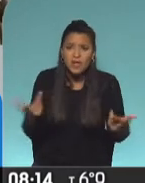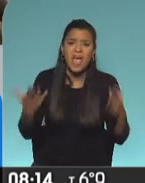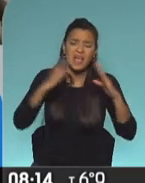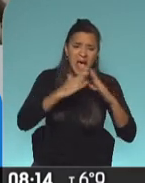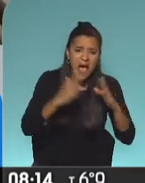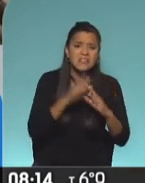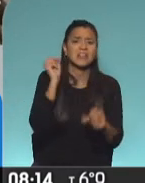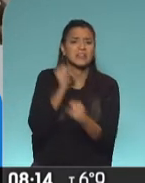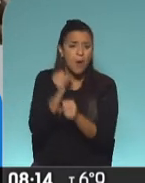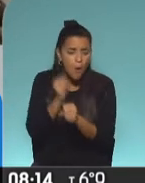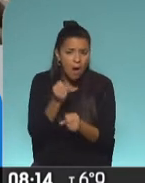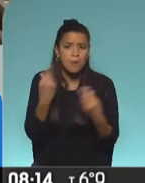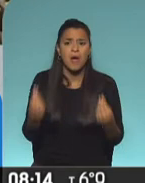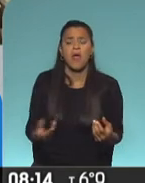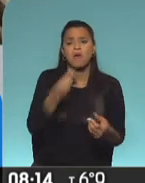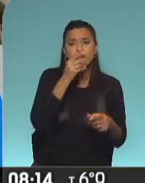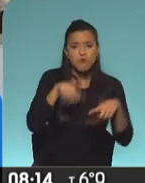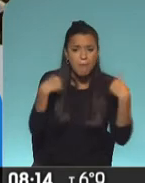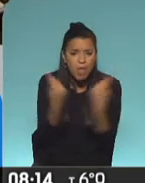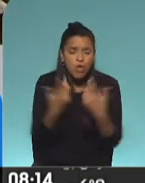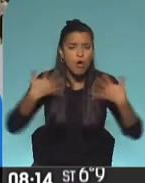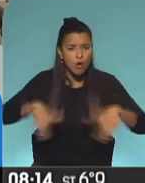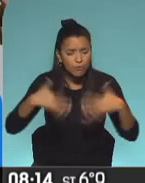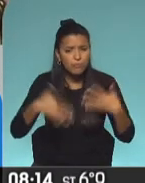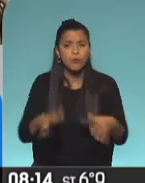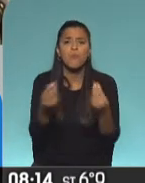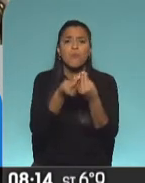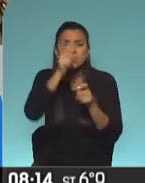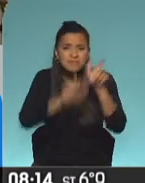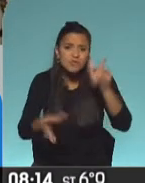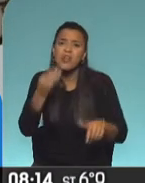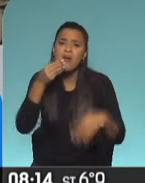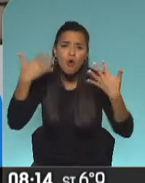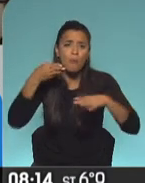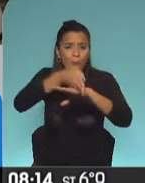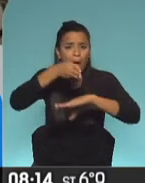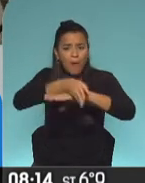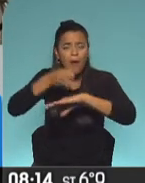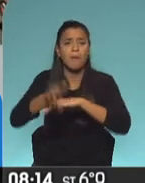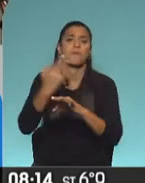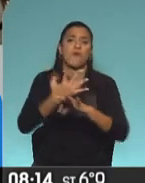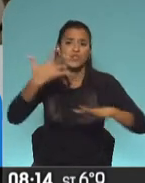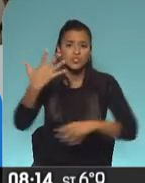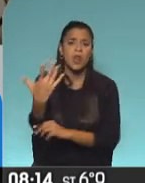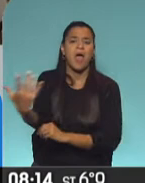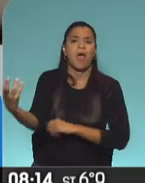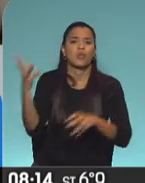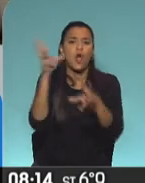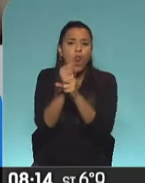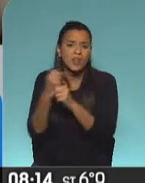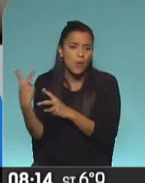casas y el trabajo para garantizar los comedores y los merenderos donde comen millones de personas. Los profesionales viajando en